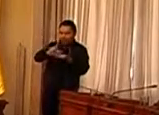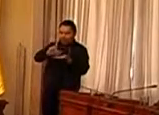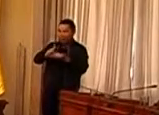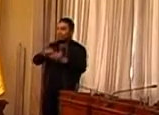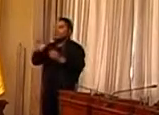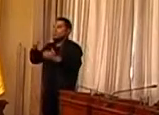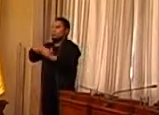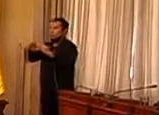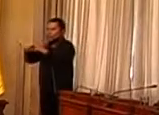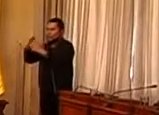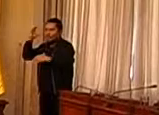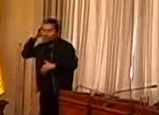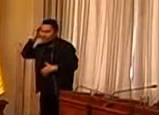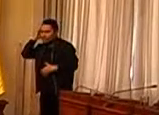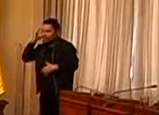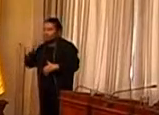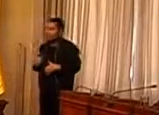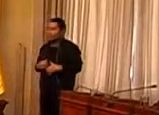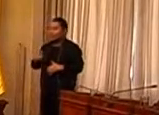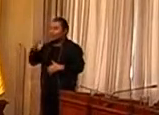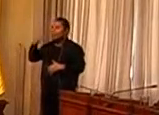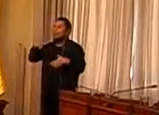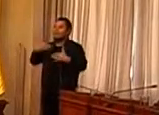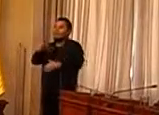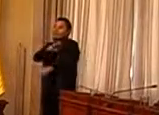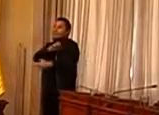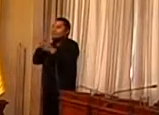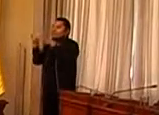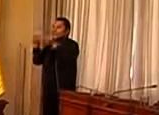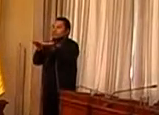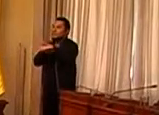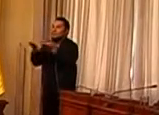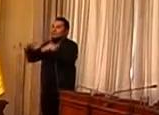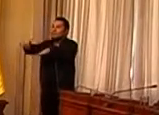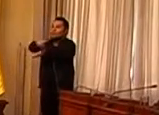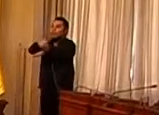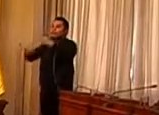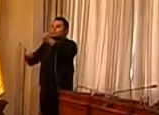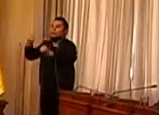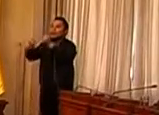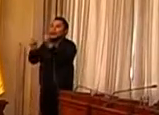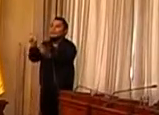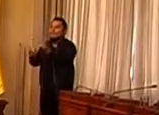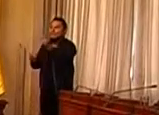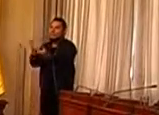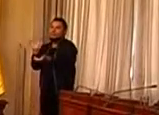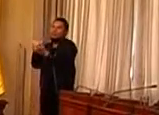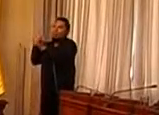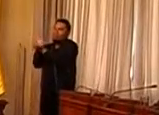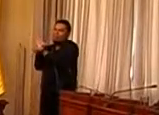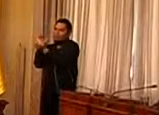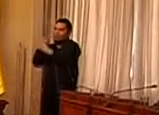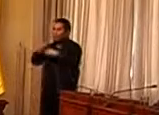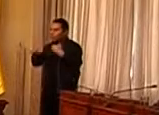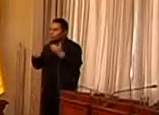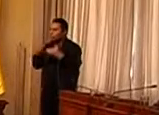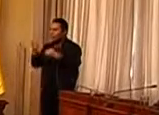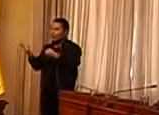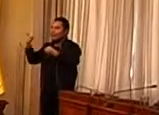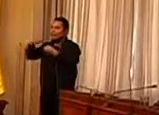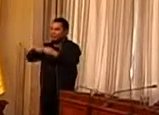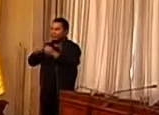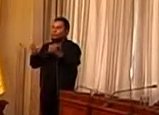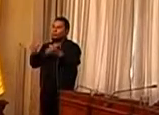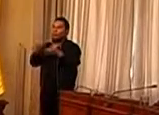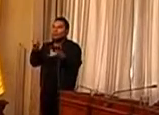Municipalidad Distrital de Miraflores para la fiscalización del servicio público de transporte de personas y carga, el mismo que como anexo forma parte integrante